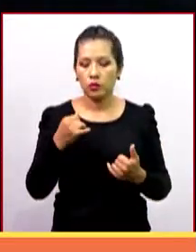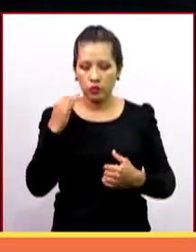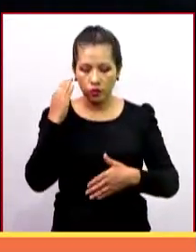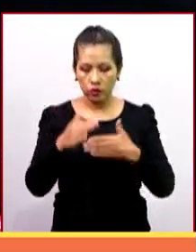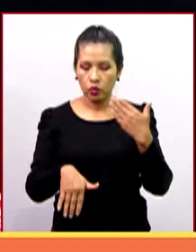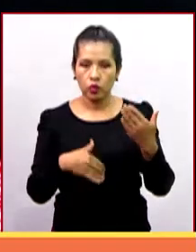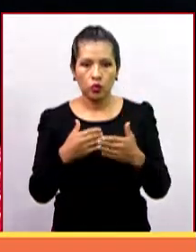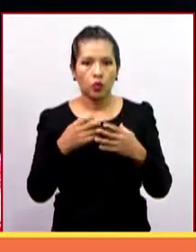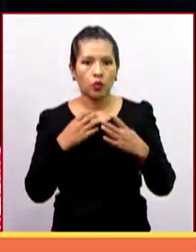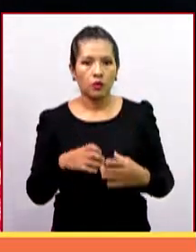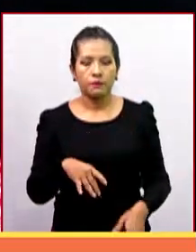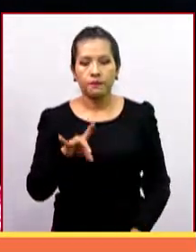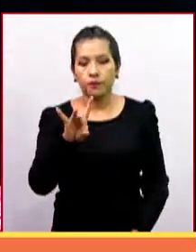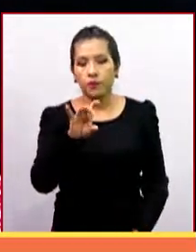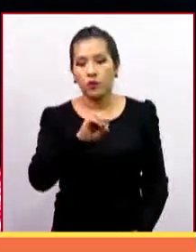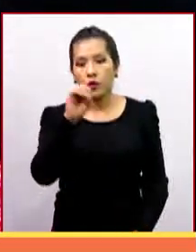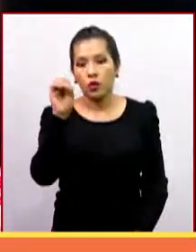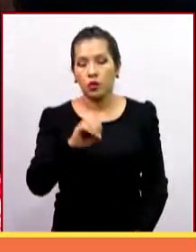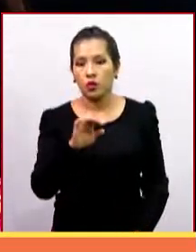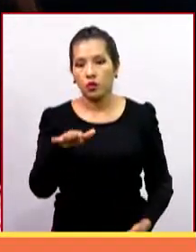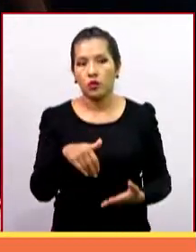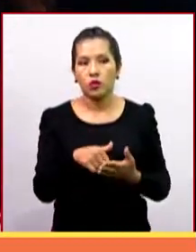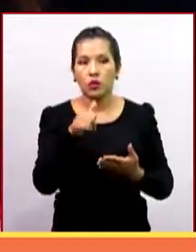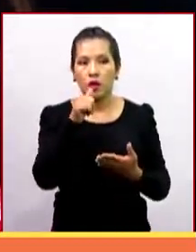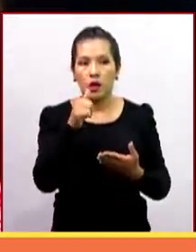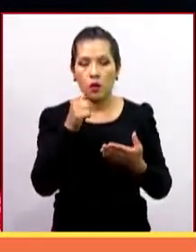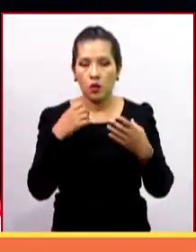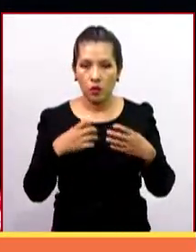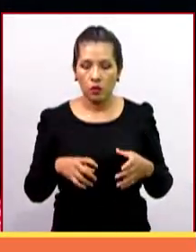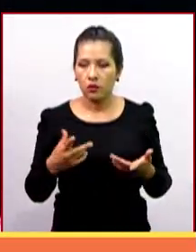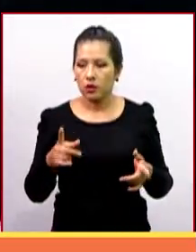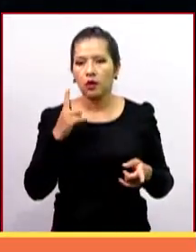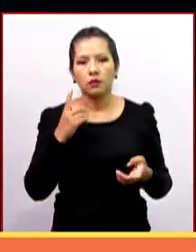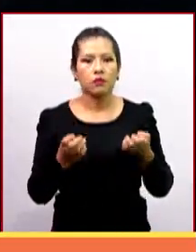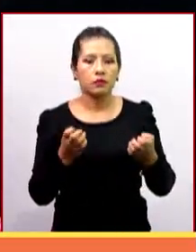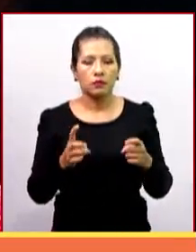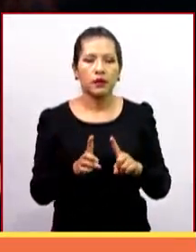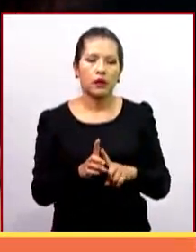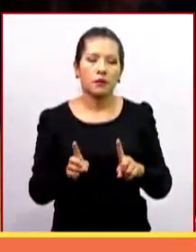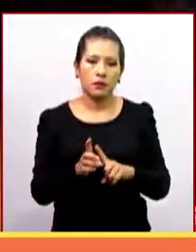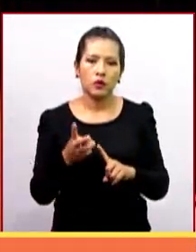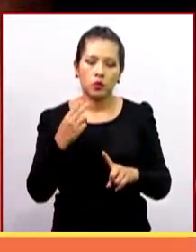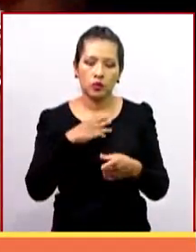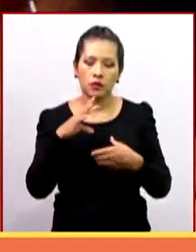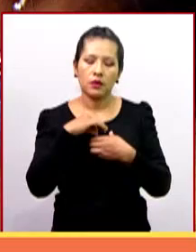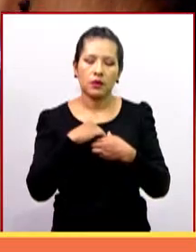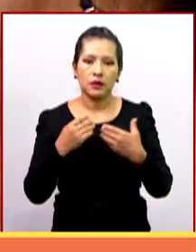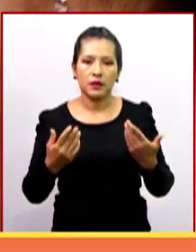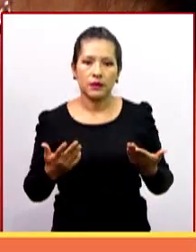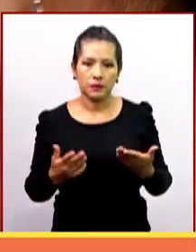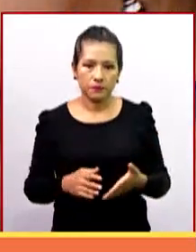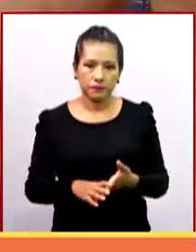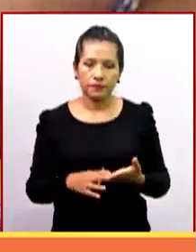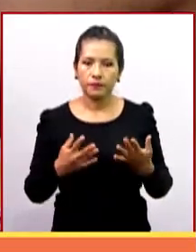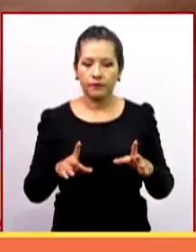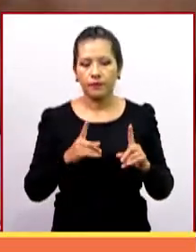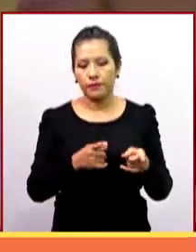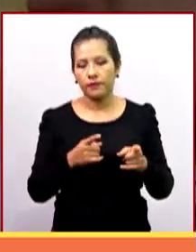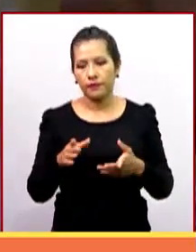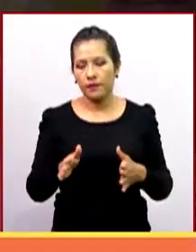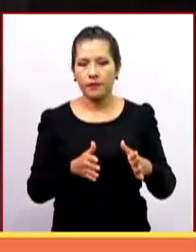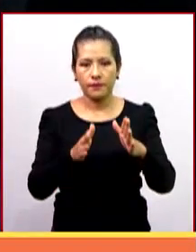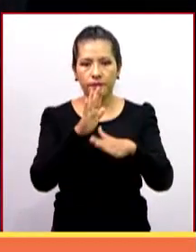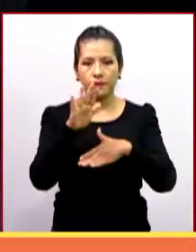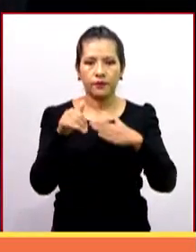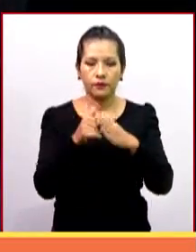agua, ese poder, esa fragilidad, a la vez esa fuerza, ese flujo también está dentro de nosotros, ¿no? Entonces, por ahí ha ido la